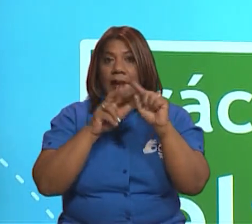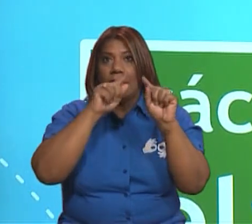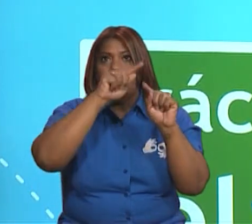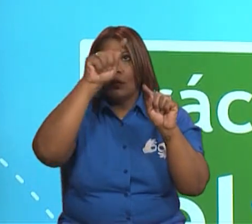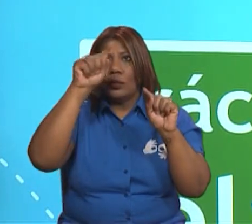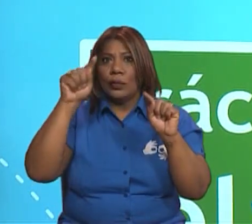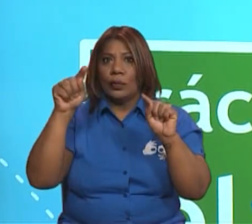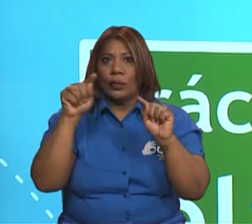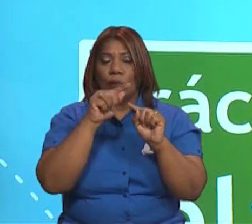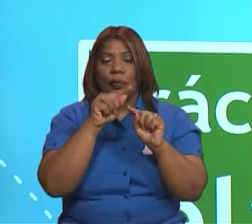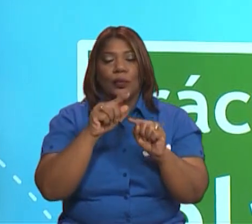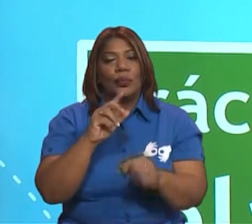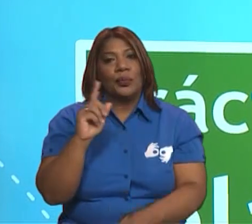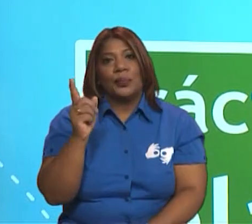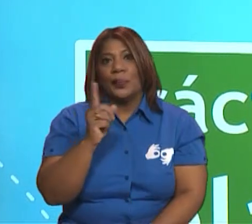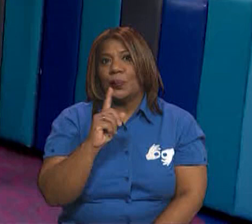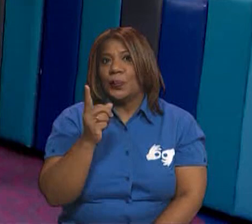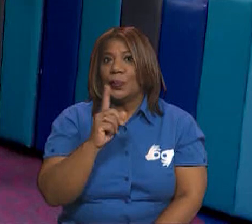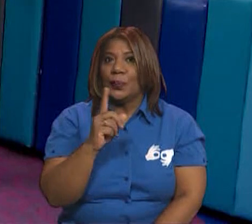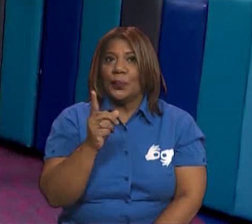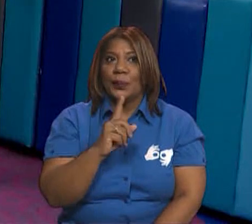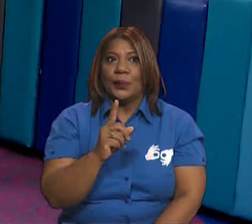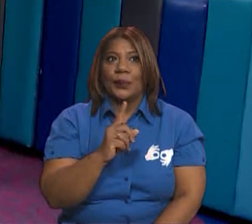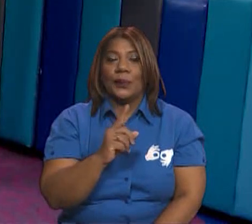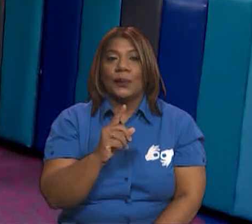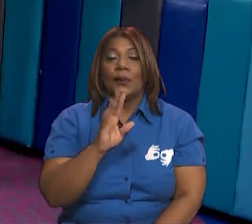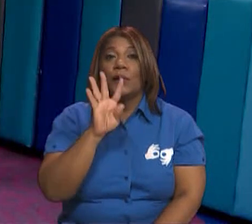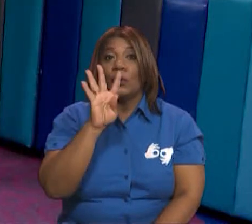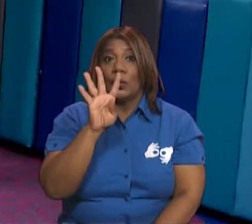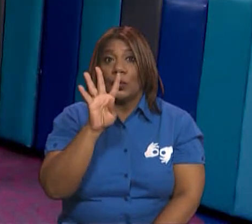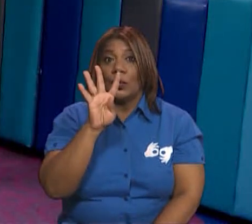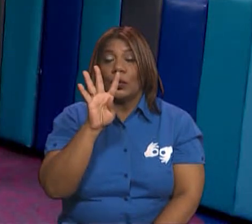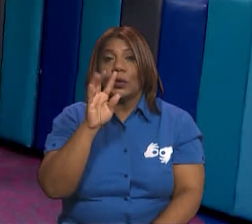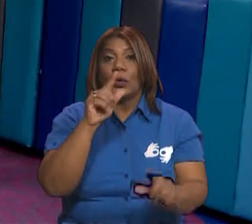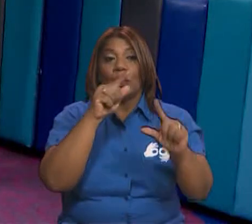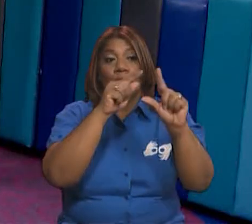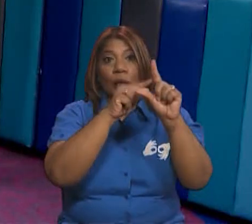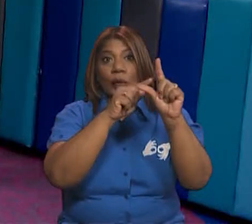No. ¿No? No. ¿Cuatro vértices?